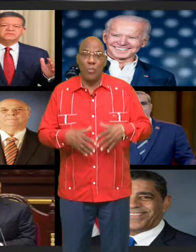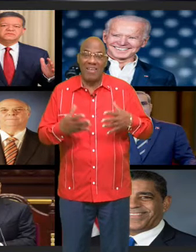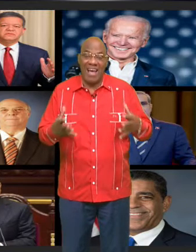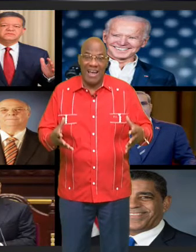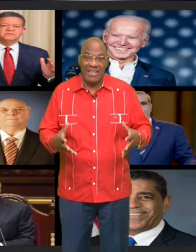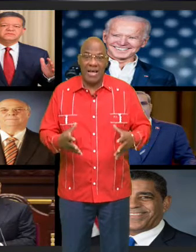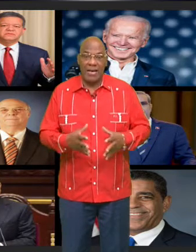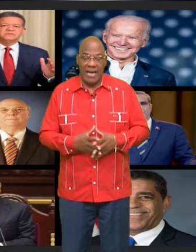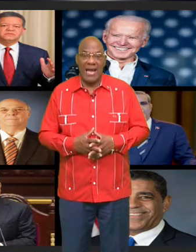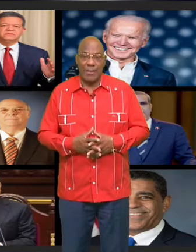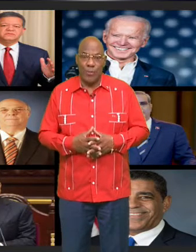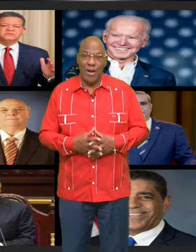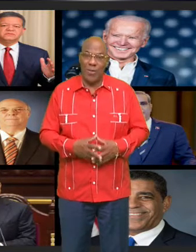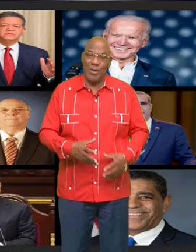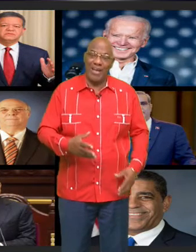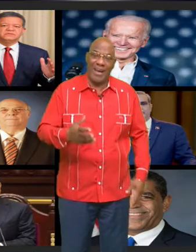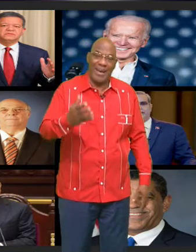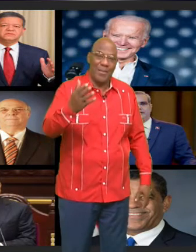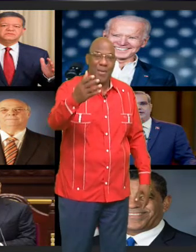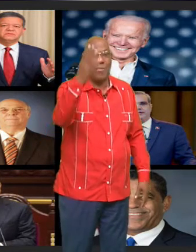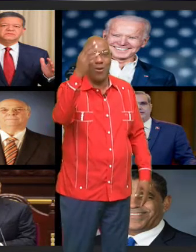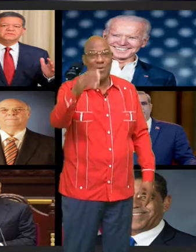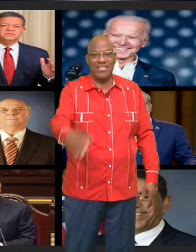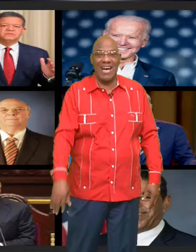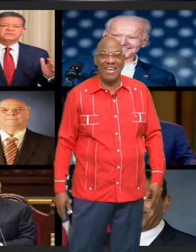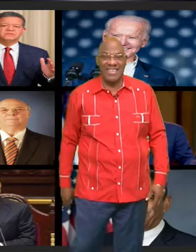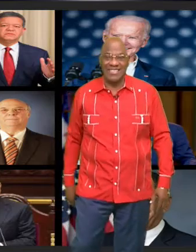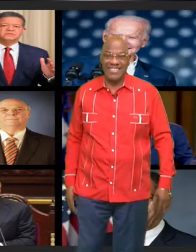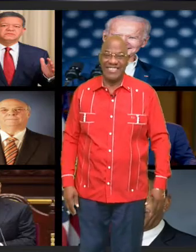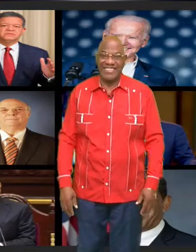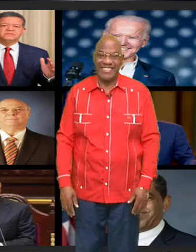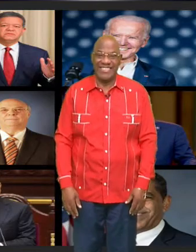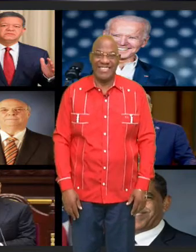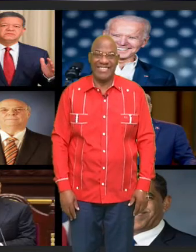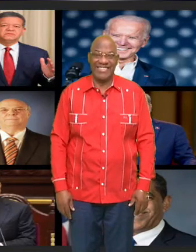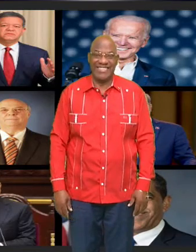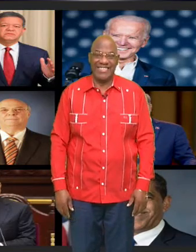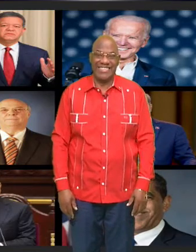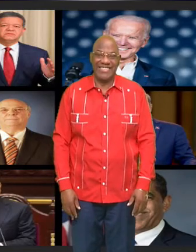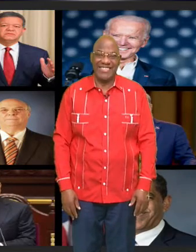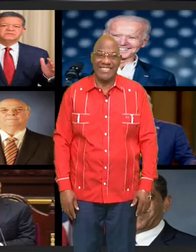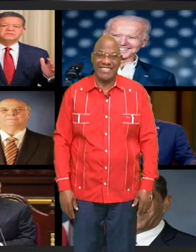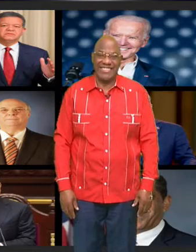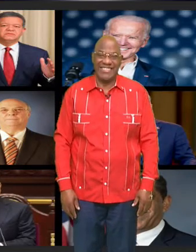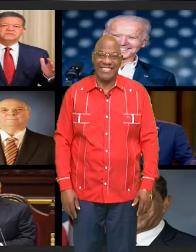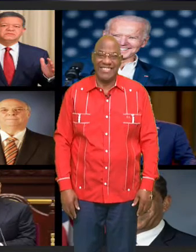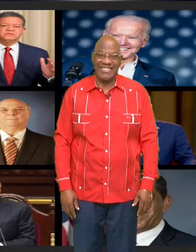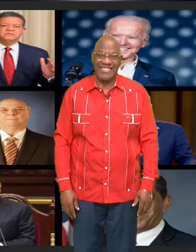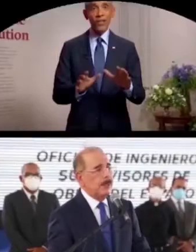letalidad mucho más alta que la República Dominicana. Vamos a comerciales.